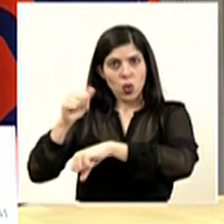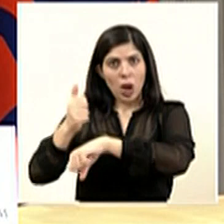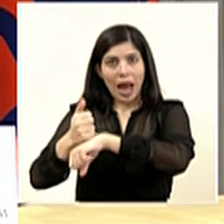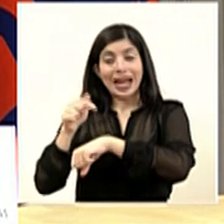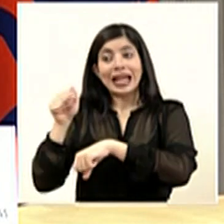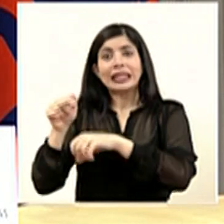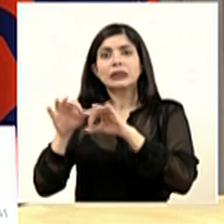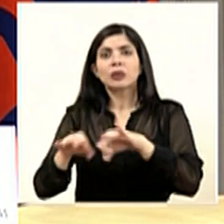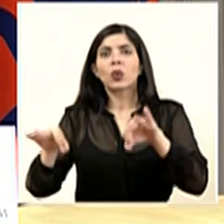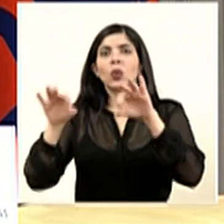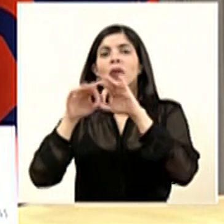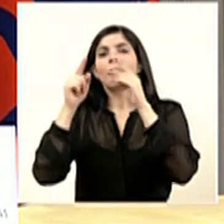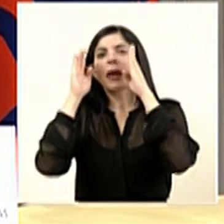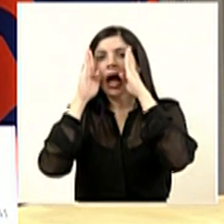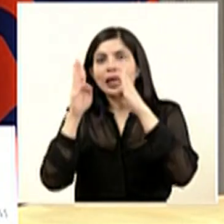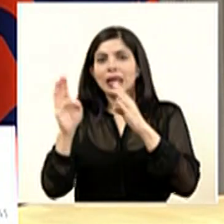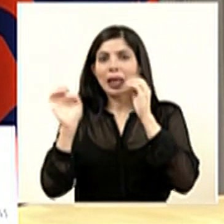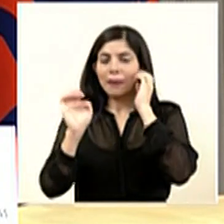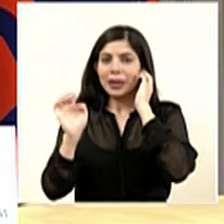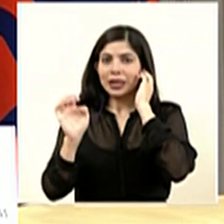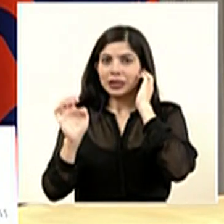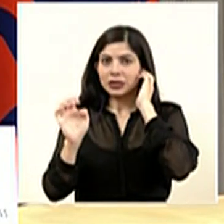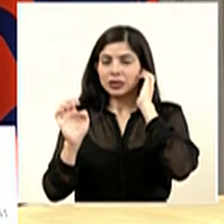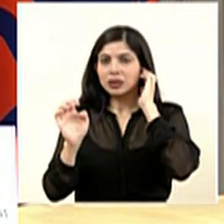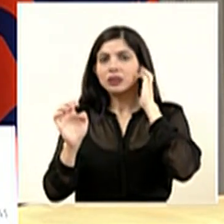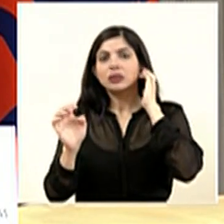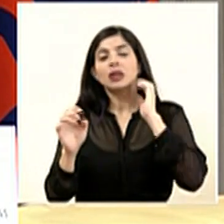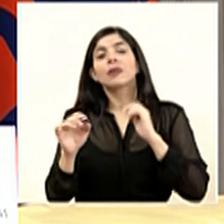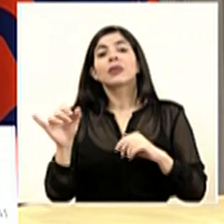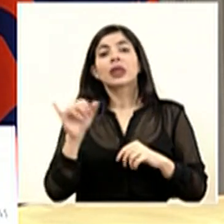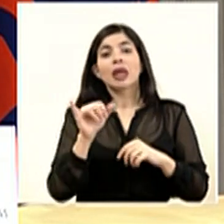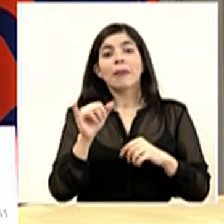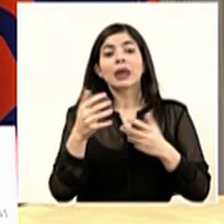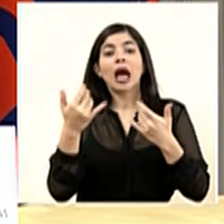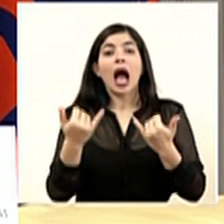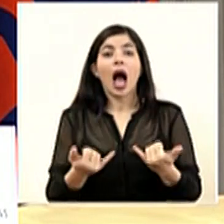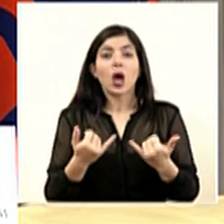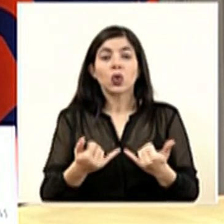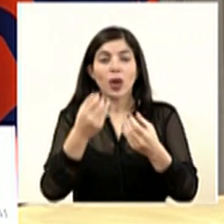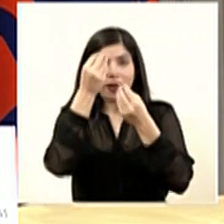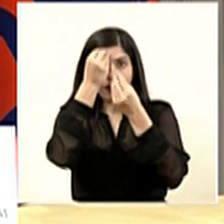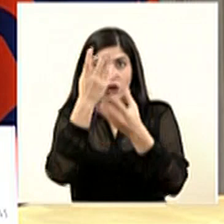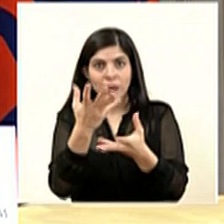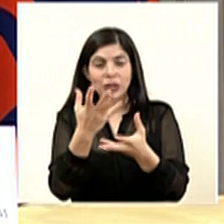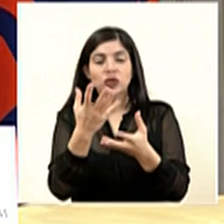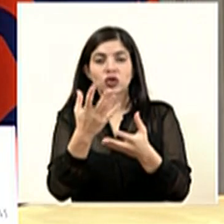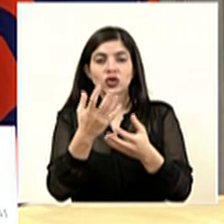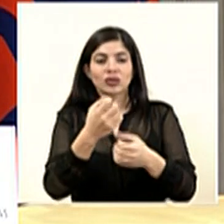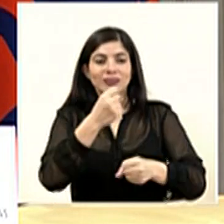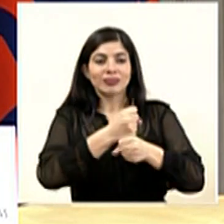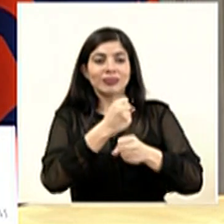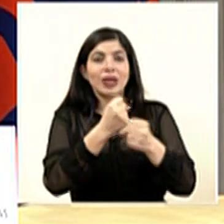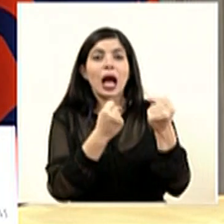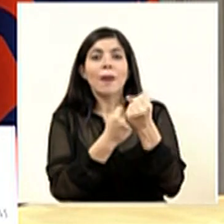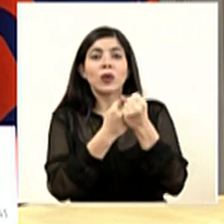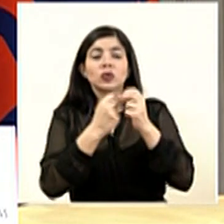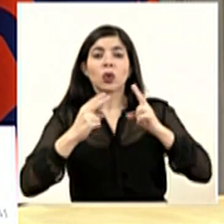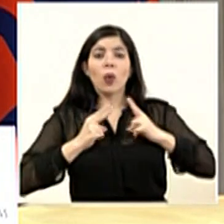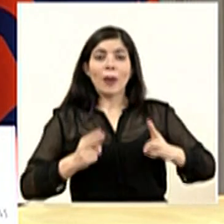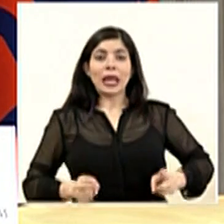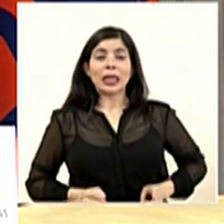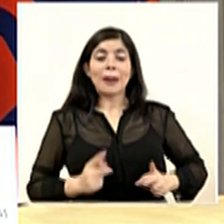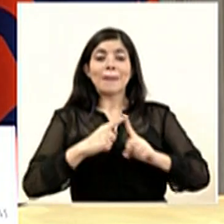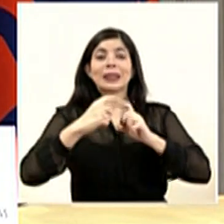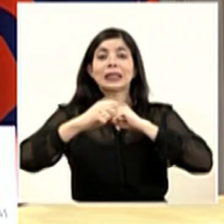que es fundamental para la atención de las emergencias ahí. Asimismo, actualizamos el dato del operativo de asistencia humanitaria y